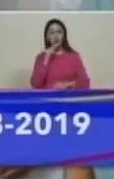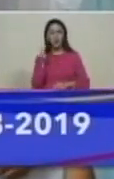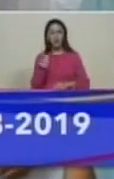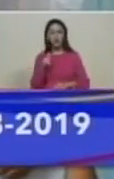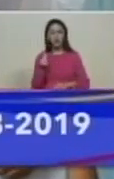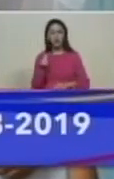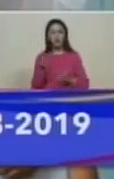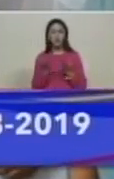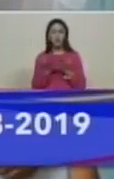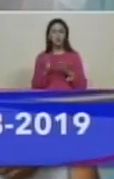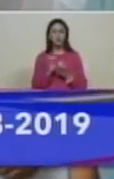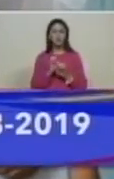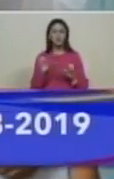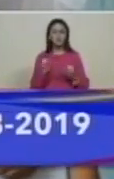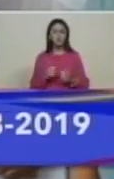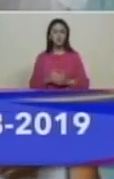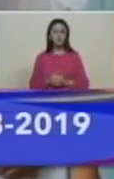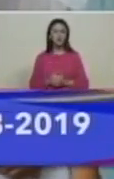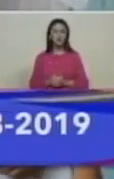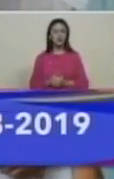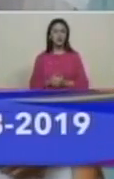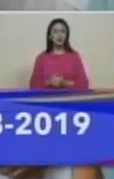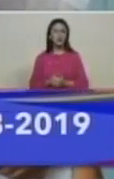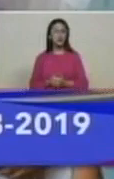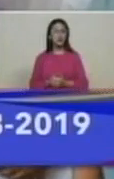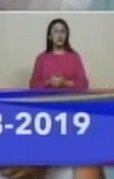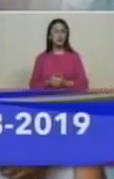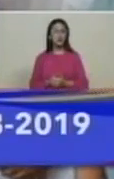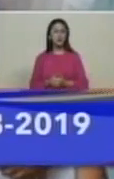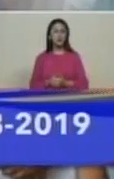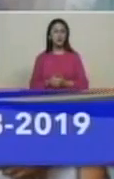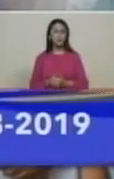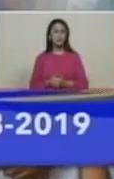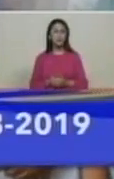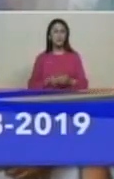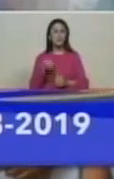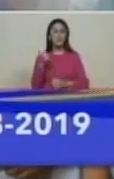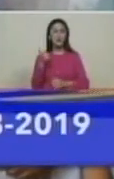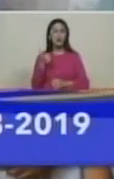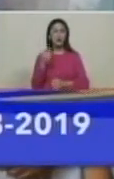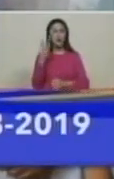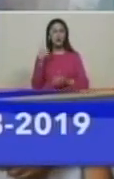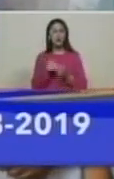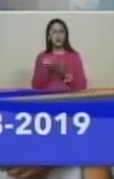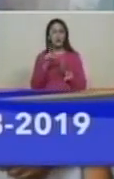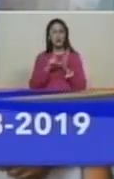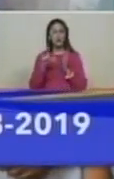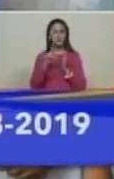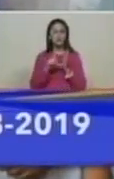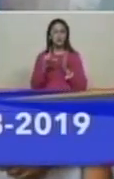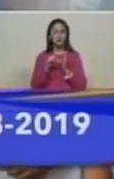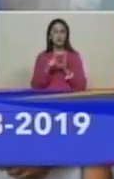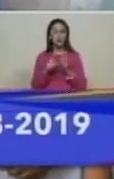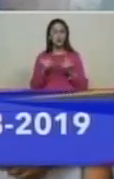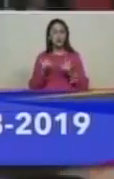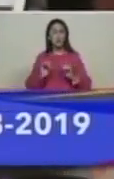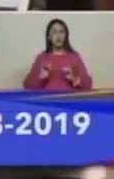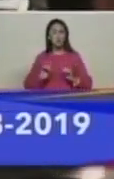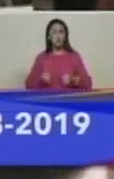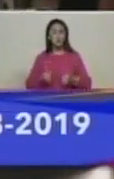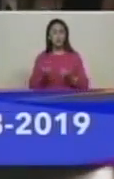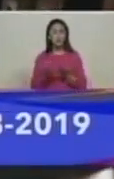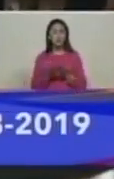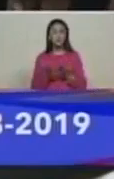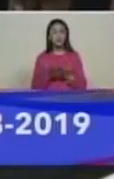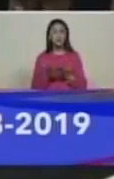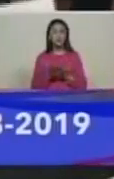clases en la educación media, en las escuelas técnicas, en toda la patria. Son más de 4.000 liceos que hoy reinician sus clases,